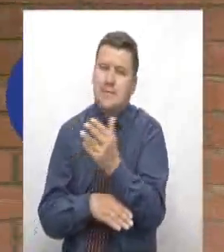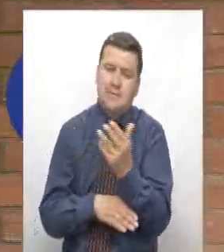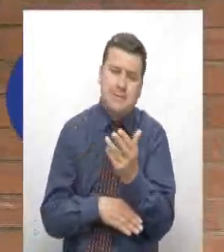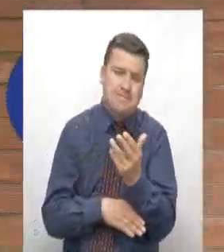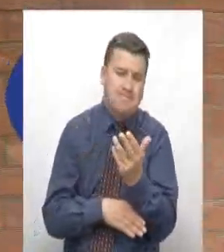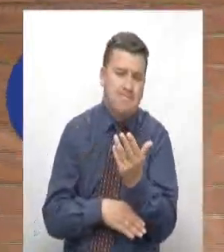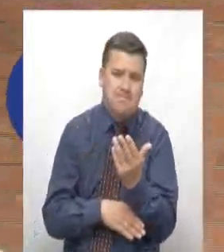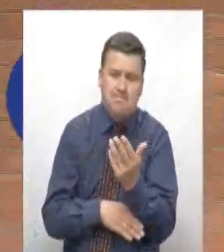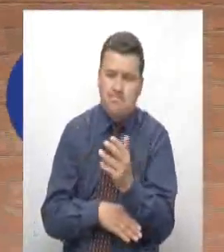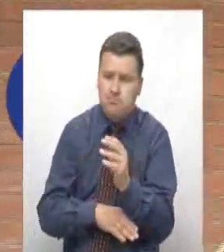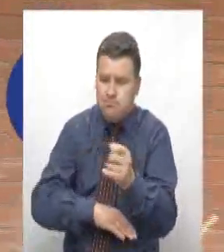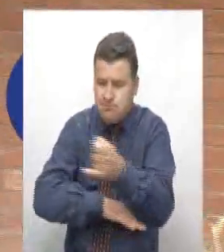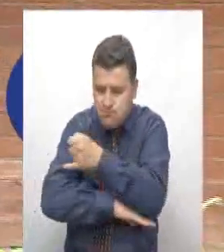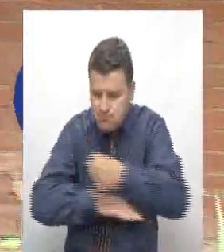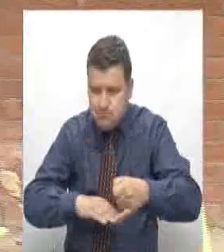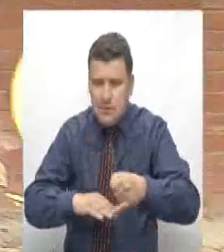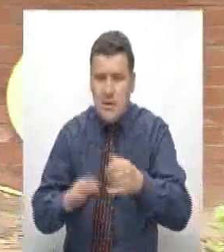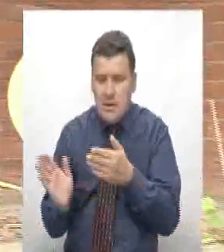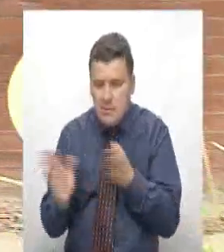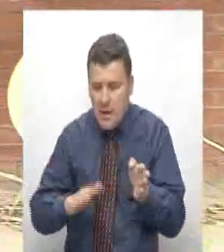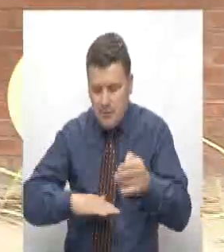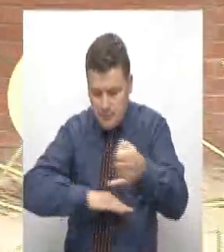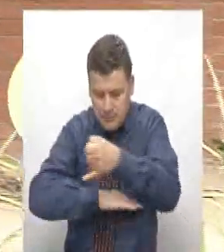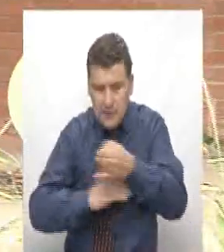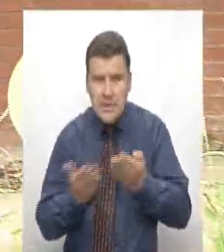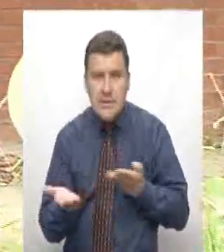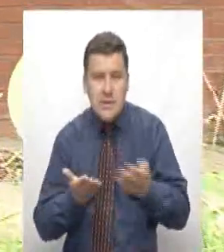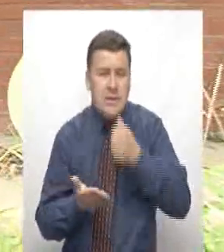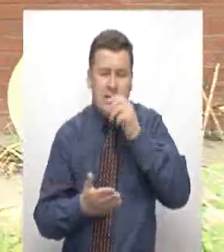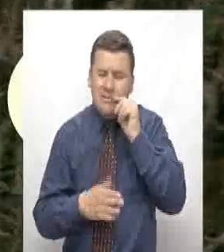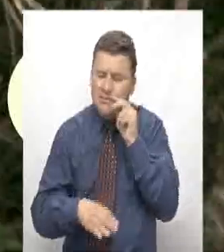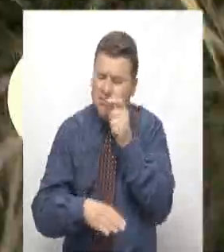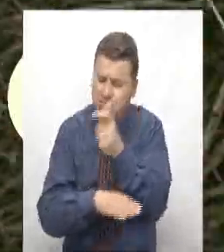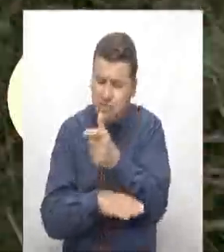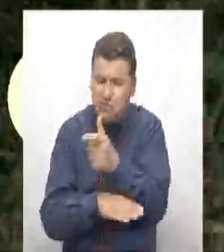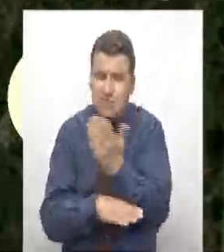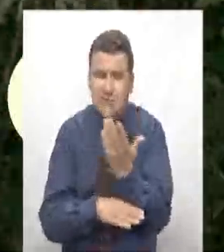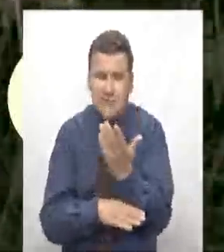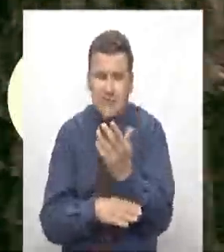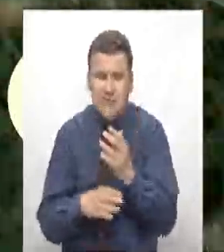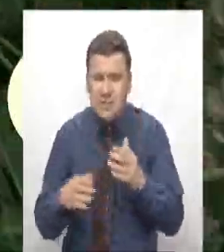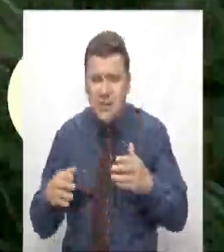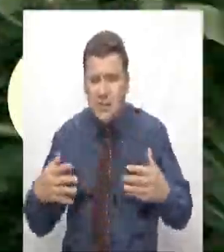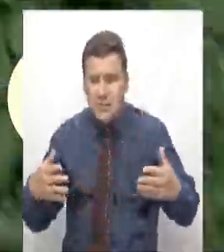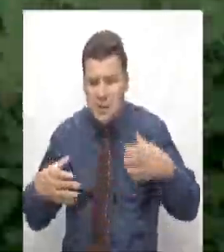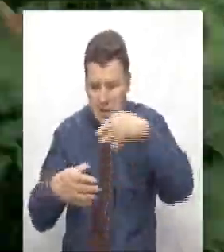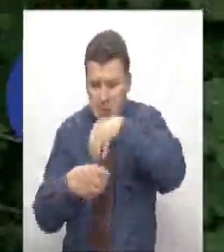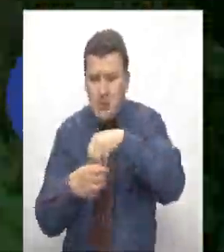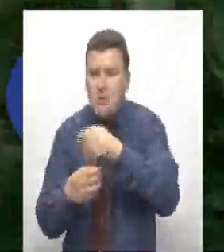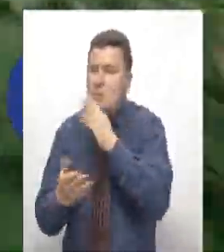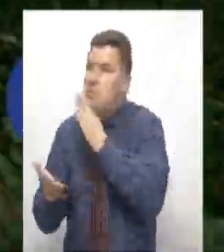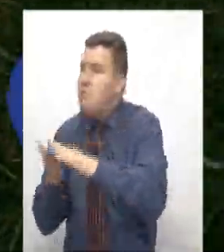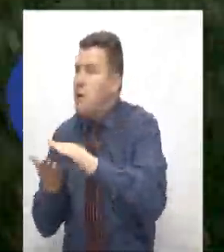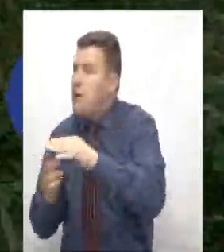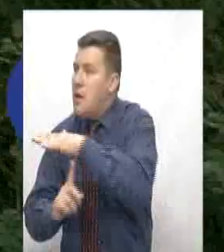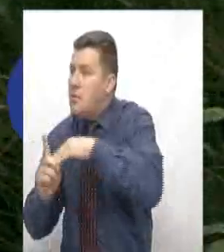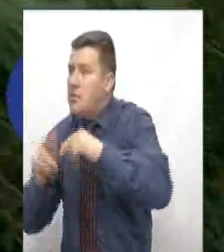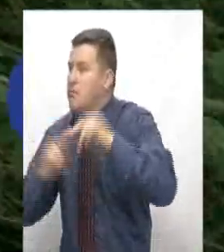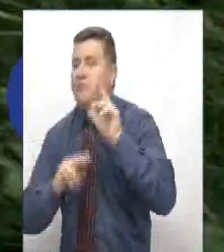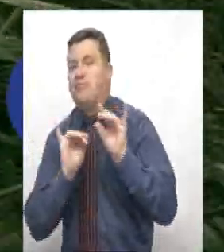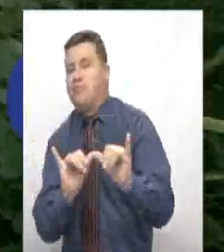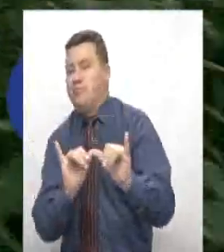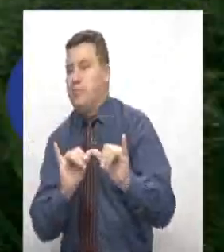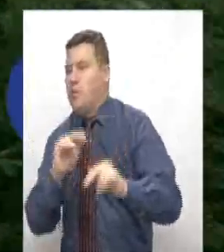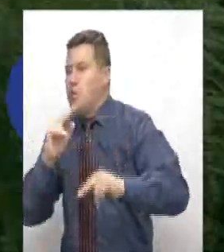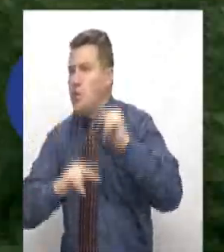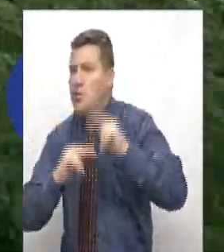falencias en cuanto a los diseños, planeación y servicios públicos, y que Corporinoquía no otorgó los permisos ambientales